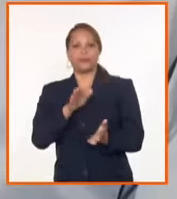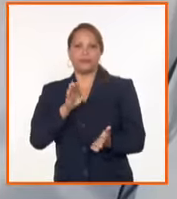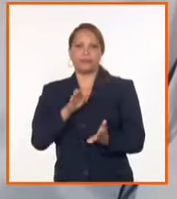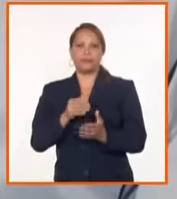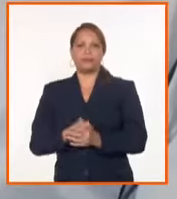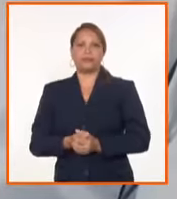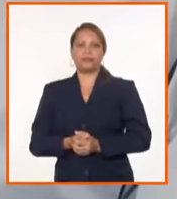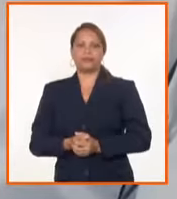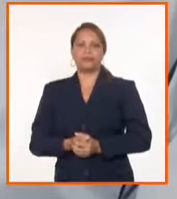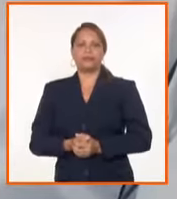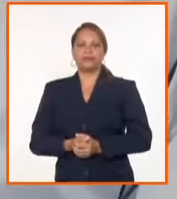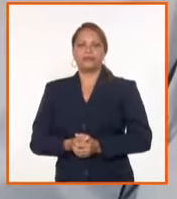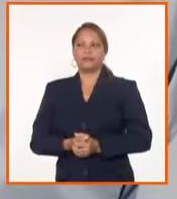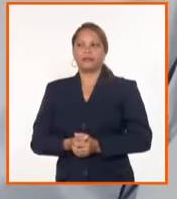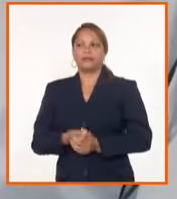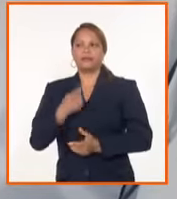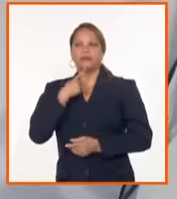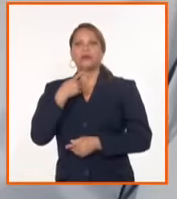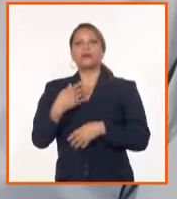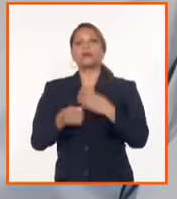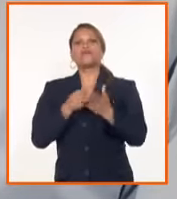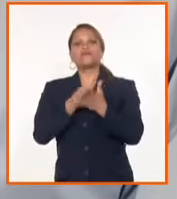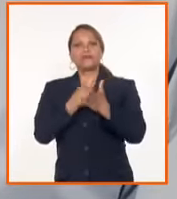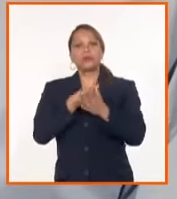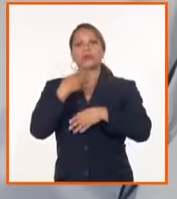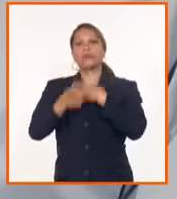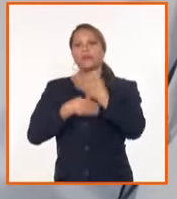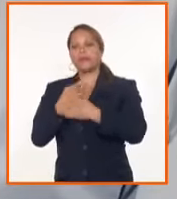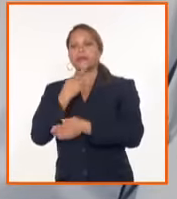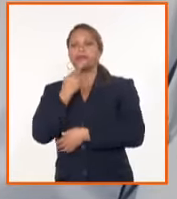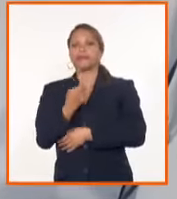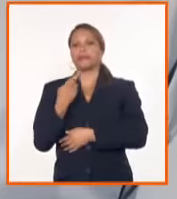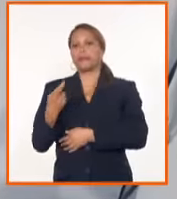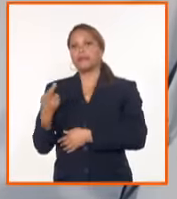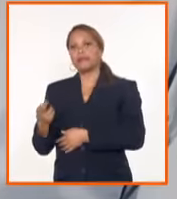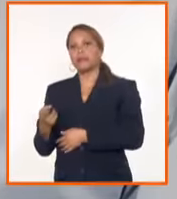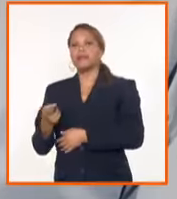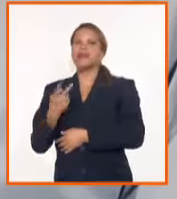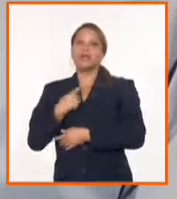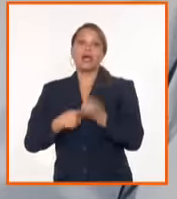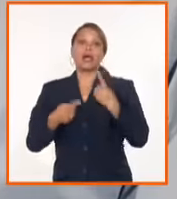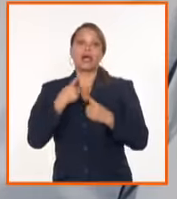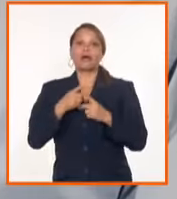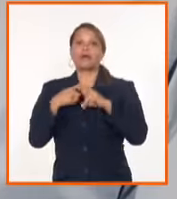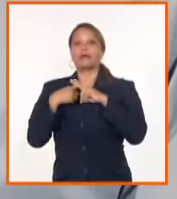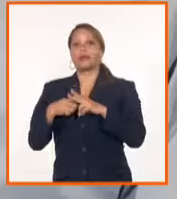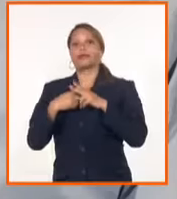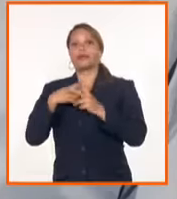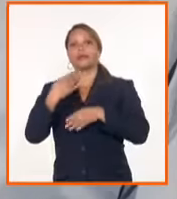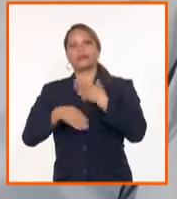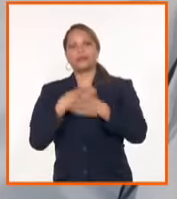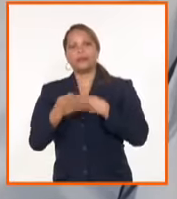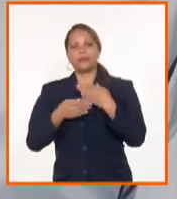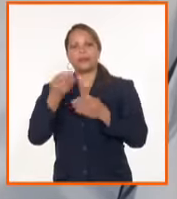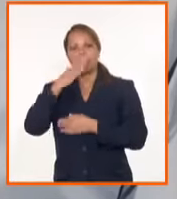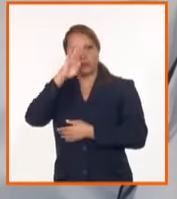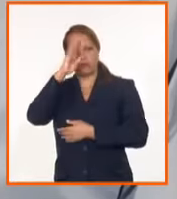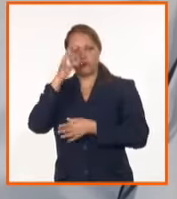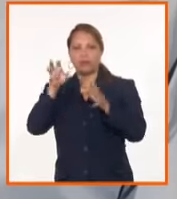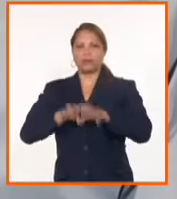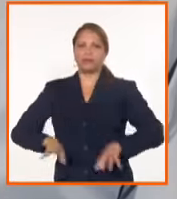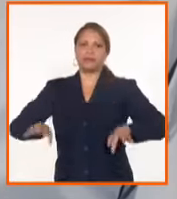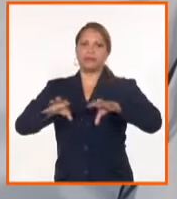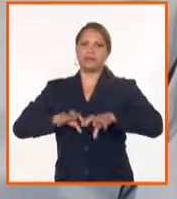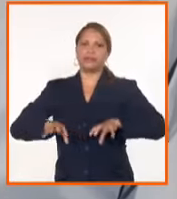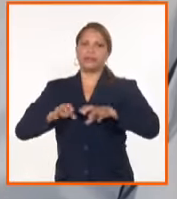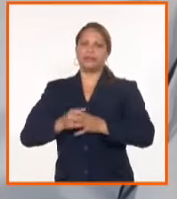voluntad por enfrentar los problemas y por dar una respuesta que realmente nos lleve como país y como pueblo a una mejor situación